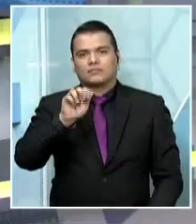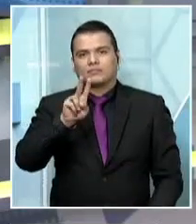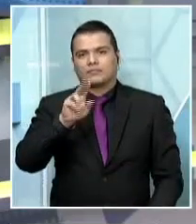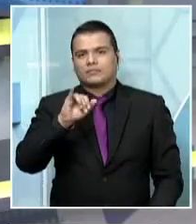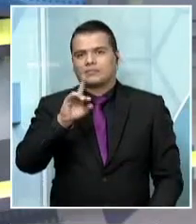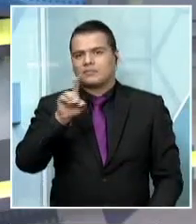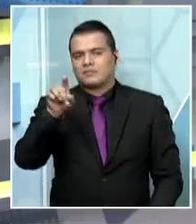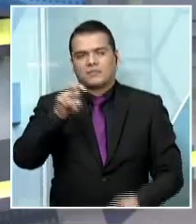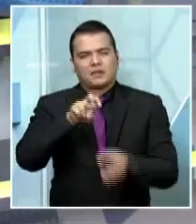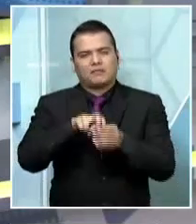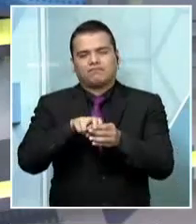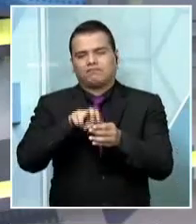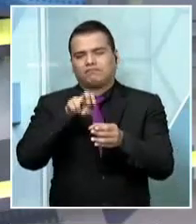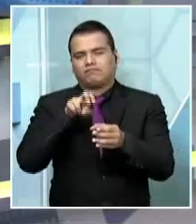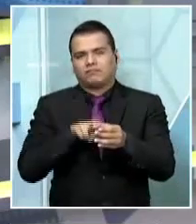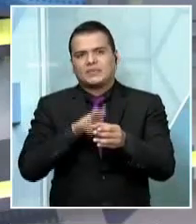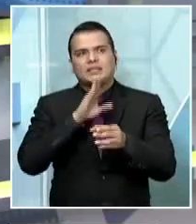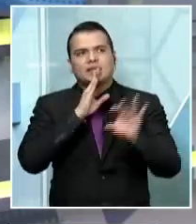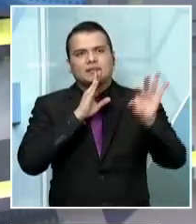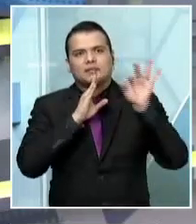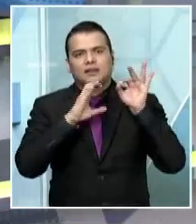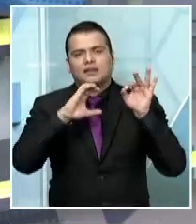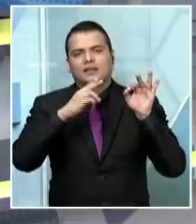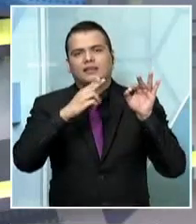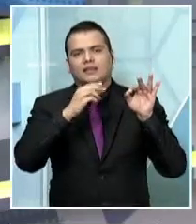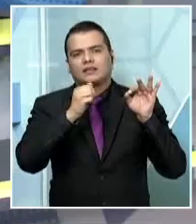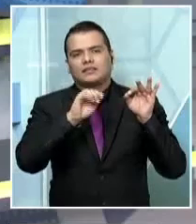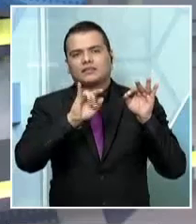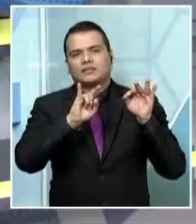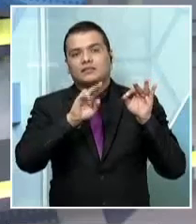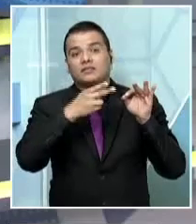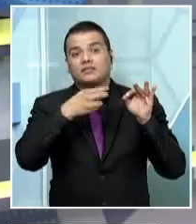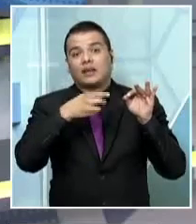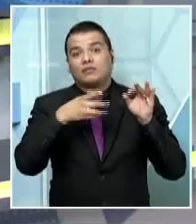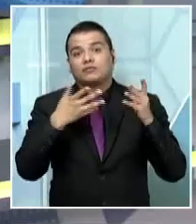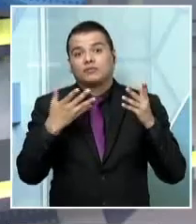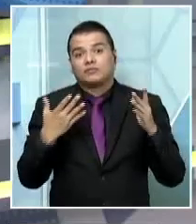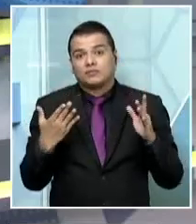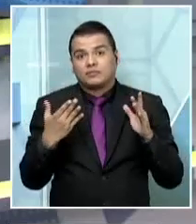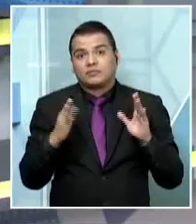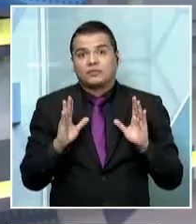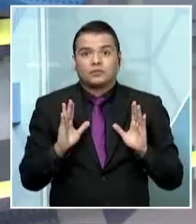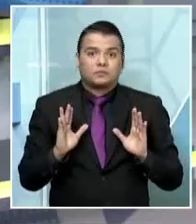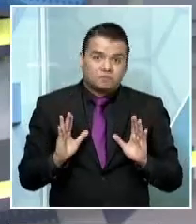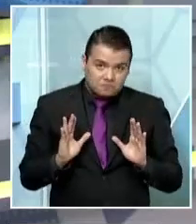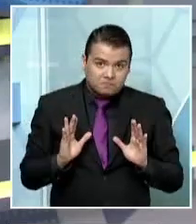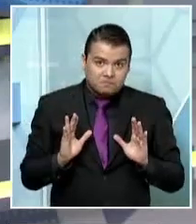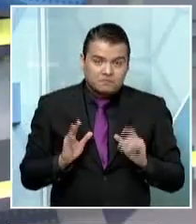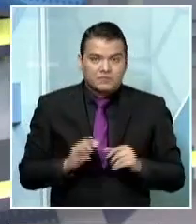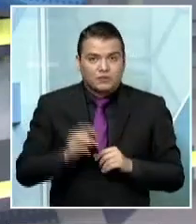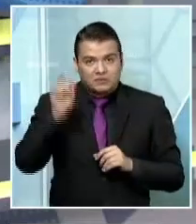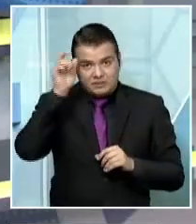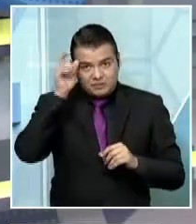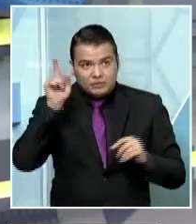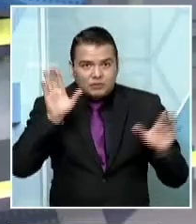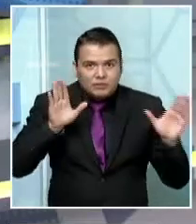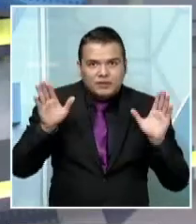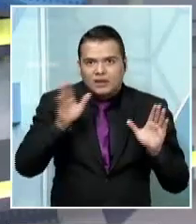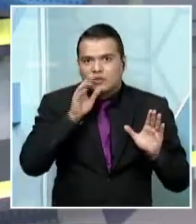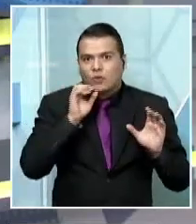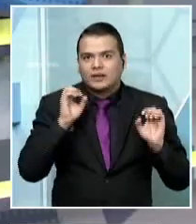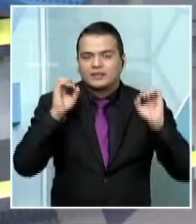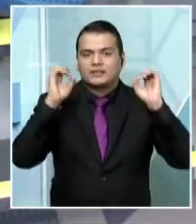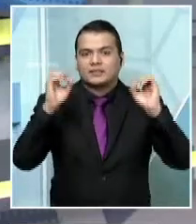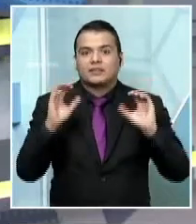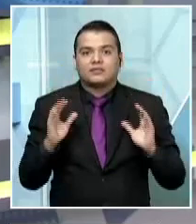David Ospina y fue llamado a última hora Eder Chaus, arquero del América. O sea que el cuadro escarlata se queda sin arqueros. Llegó el momento del programa deportivo. Vamos a hablar